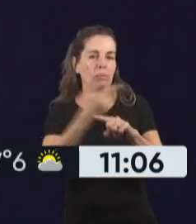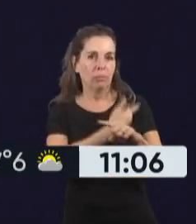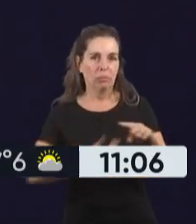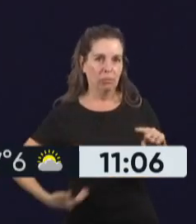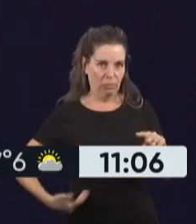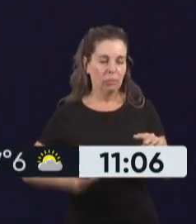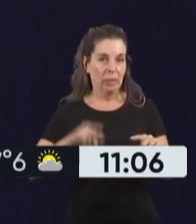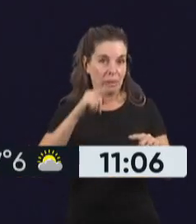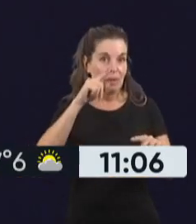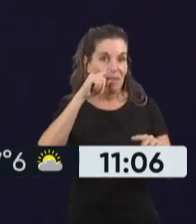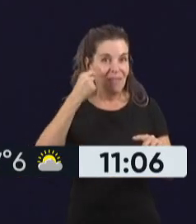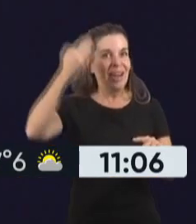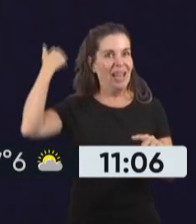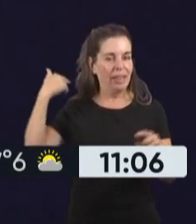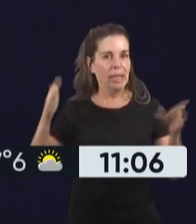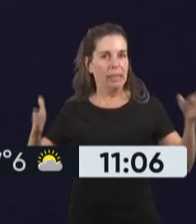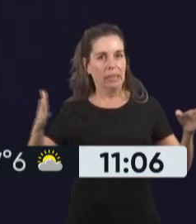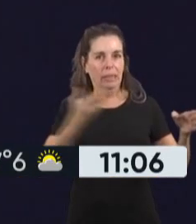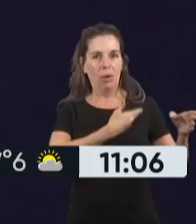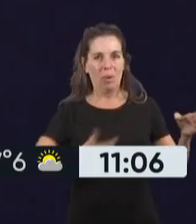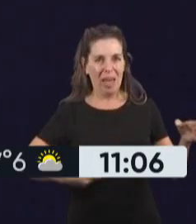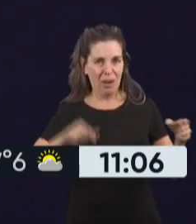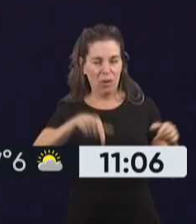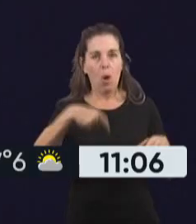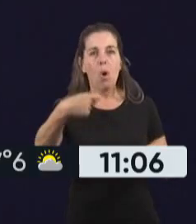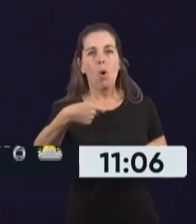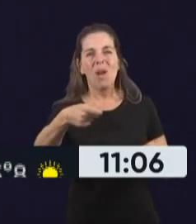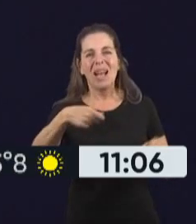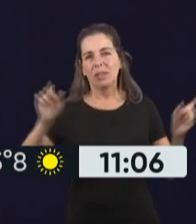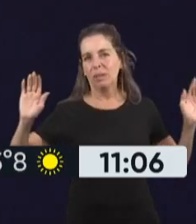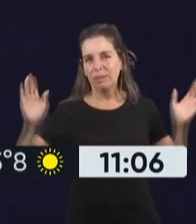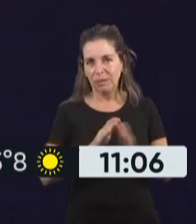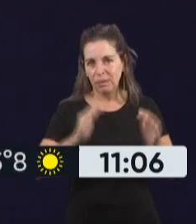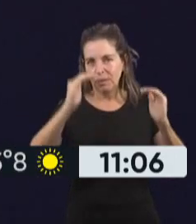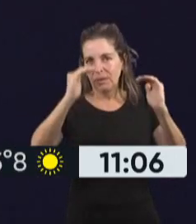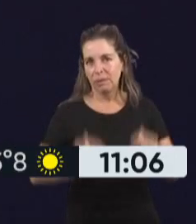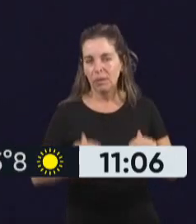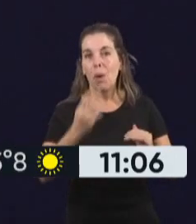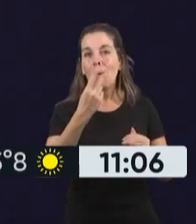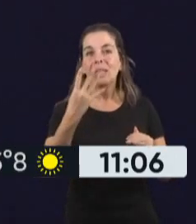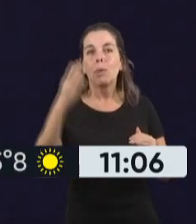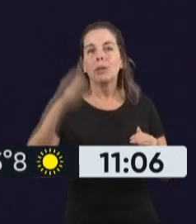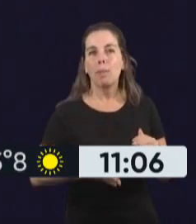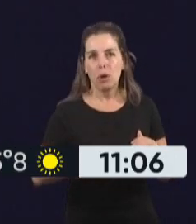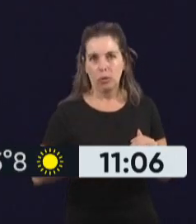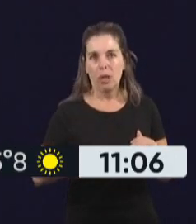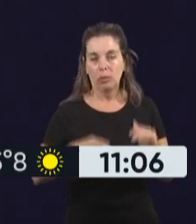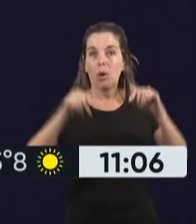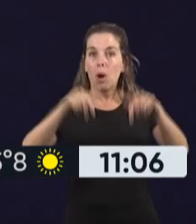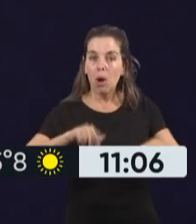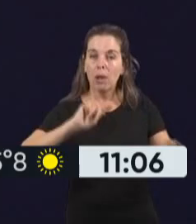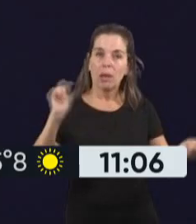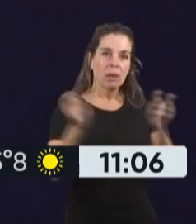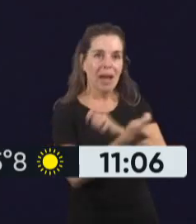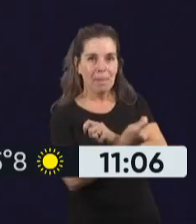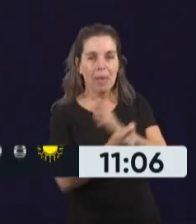Fernández, ahora sí, las jubilaciones cayeron un 24% en términos reales. Hoy los jubilados le están ganando